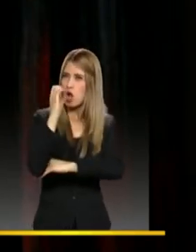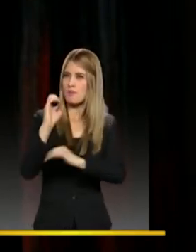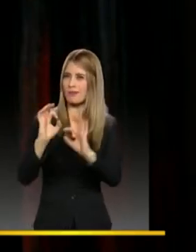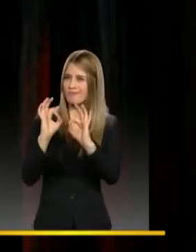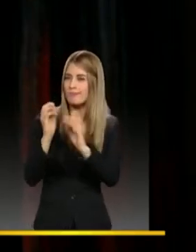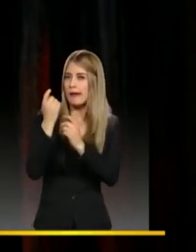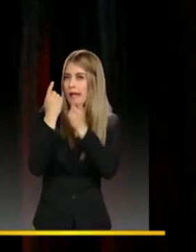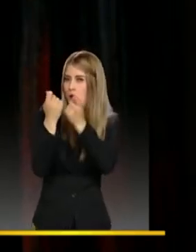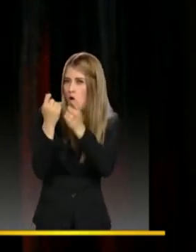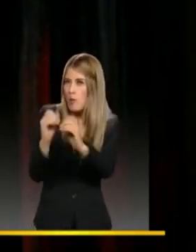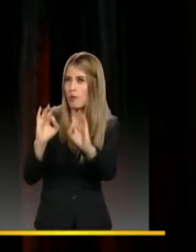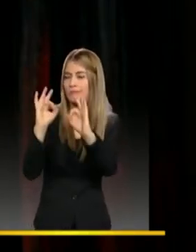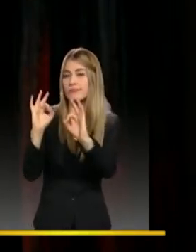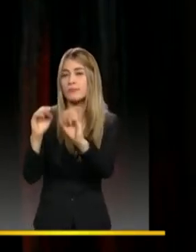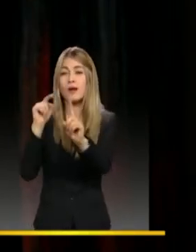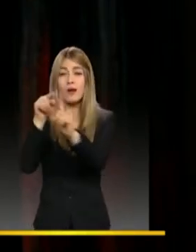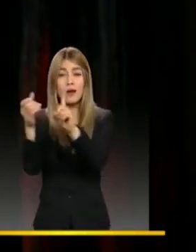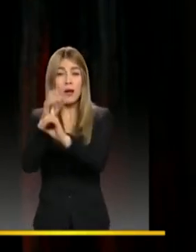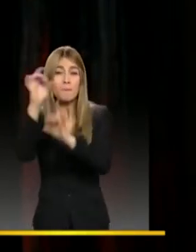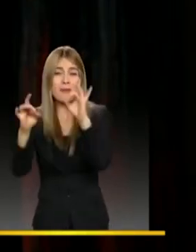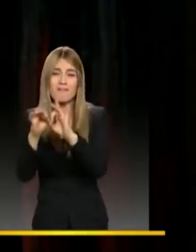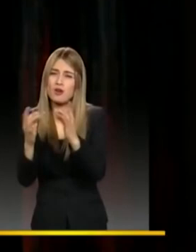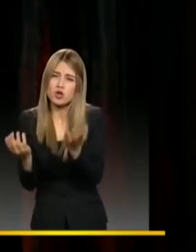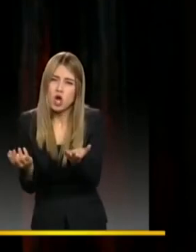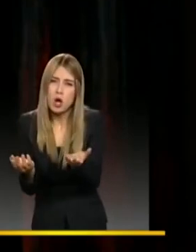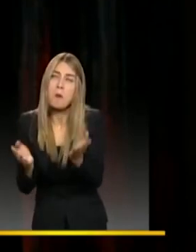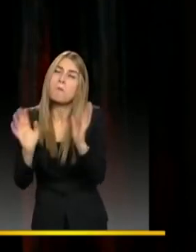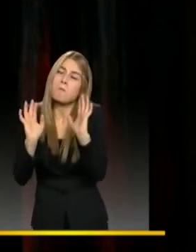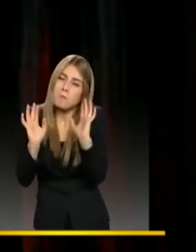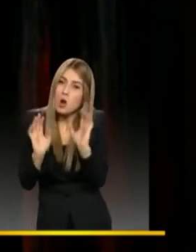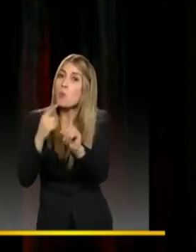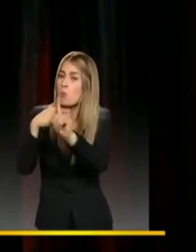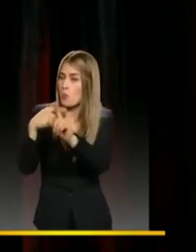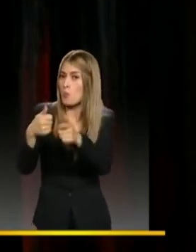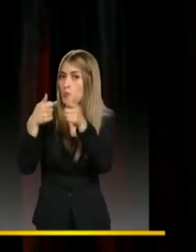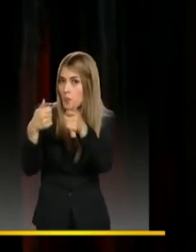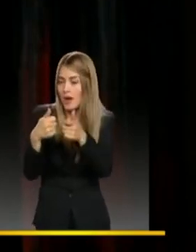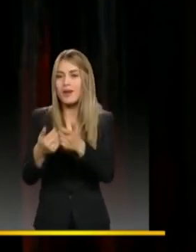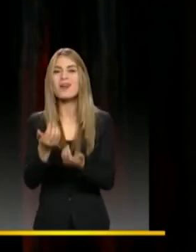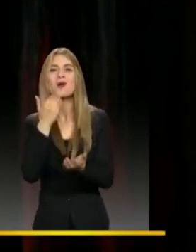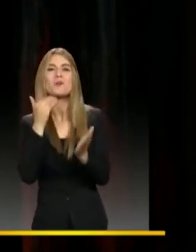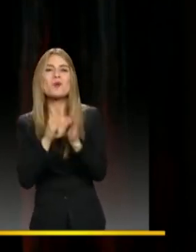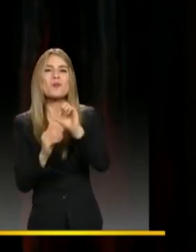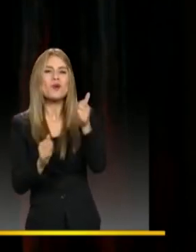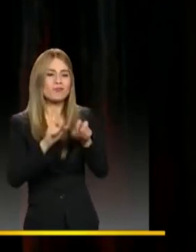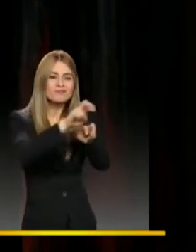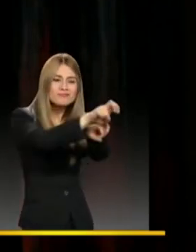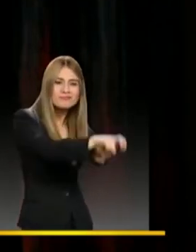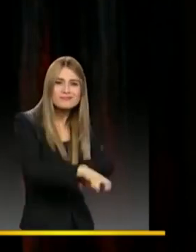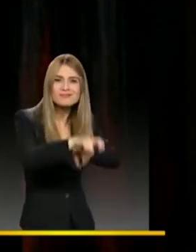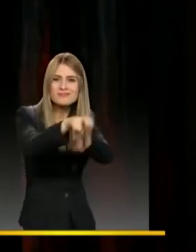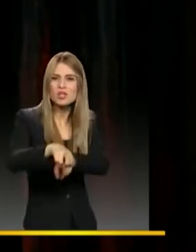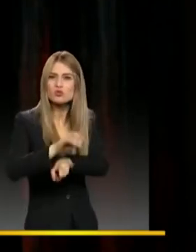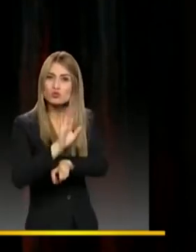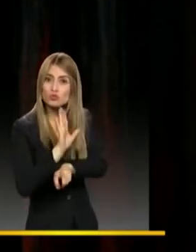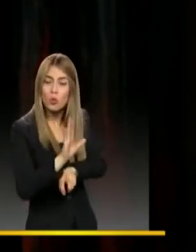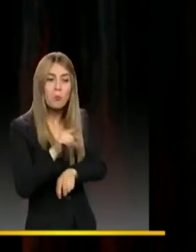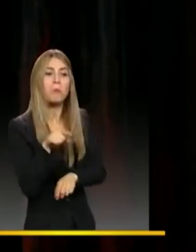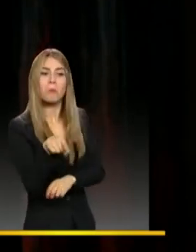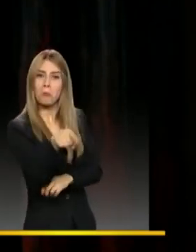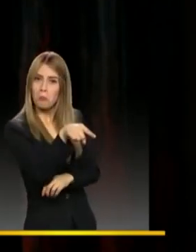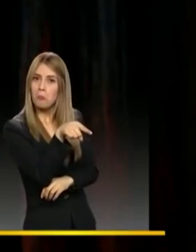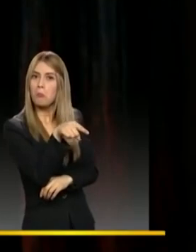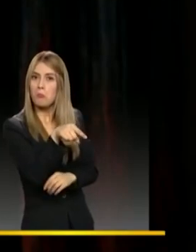región. Sectores como el agro y el turismo, los más beneficiados por la paz, crecieron